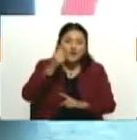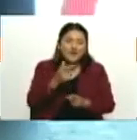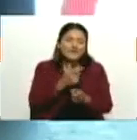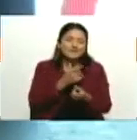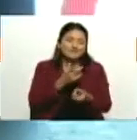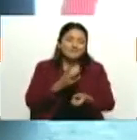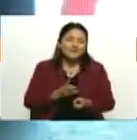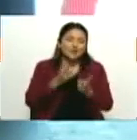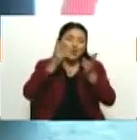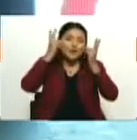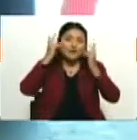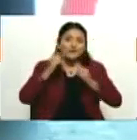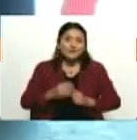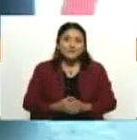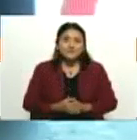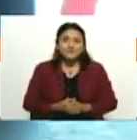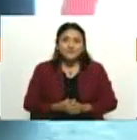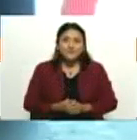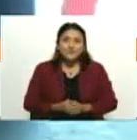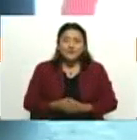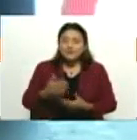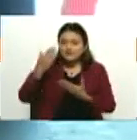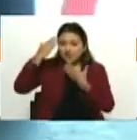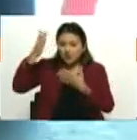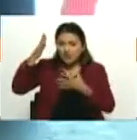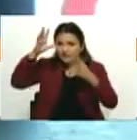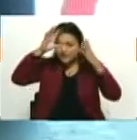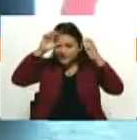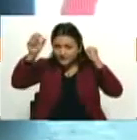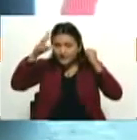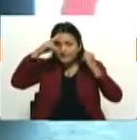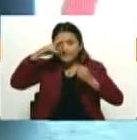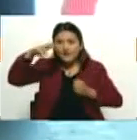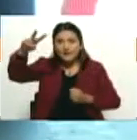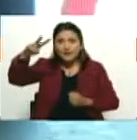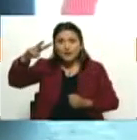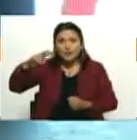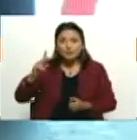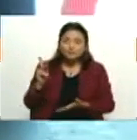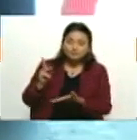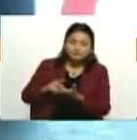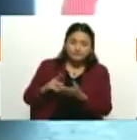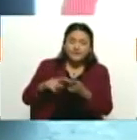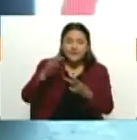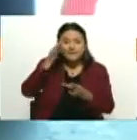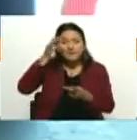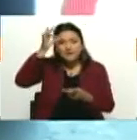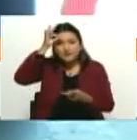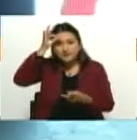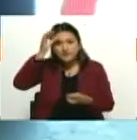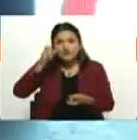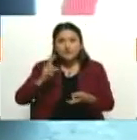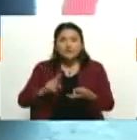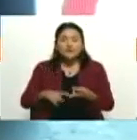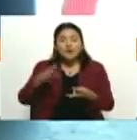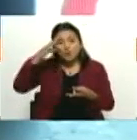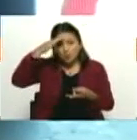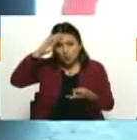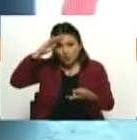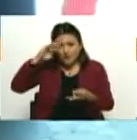los compañeros y compañeras embajadoras, embajadores de México, presentes aquí, de Palestina, de